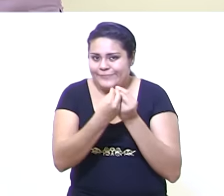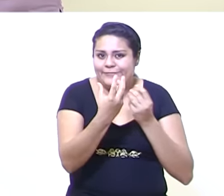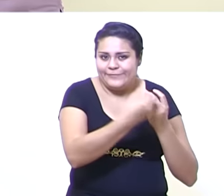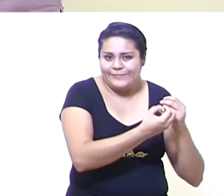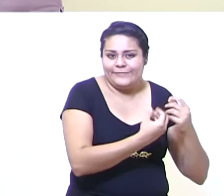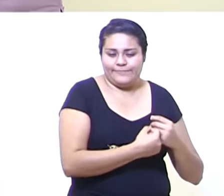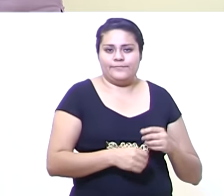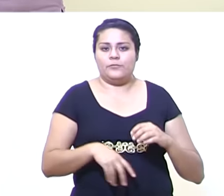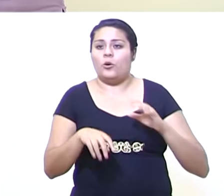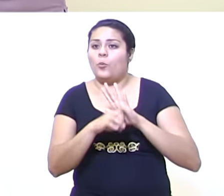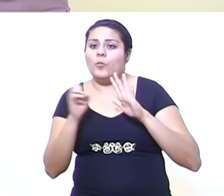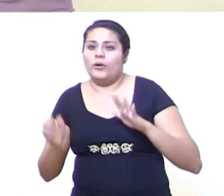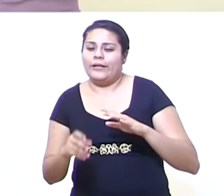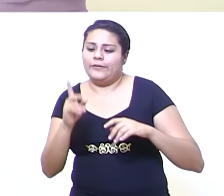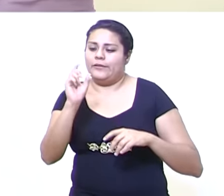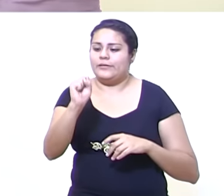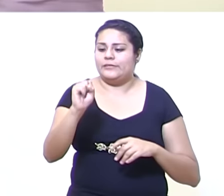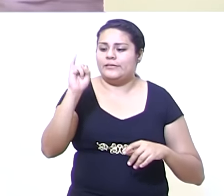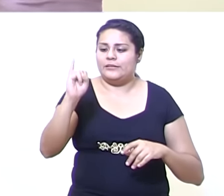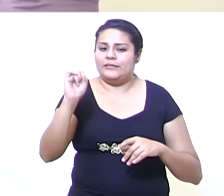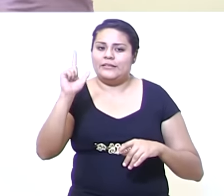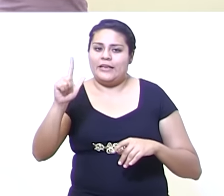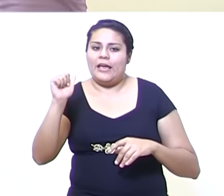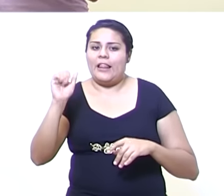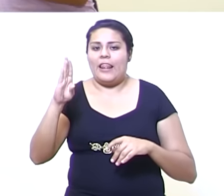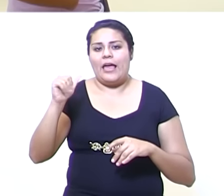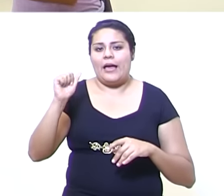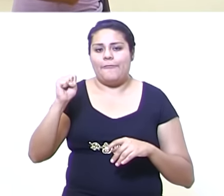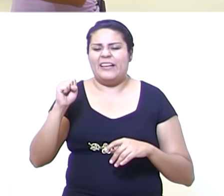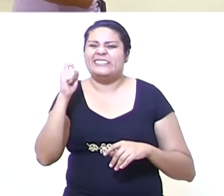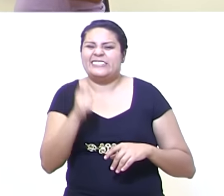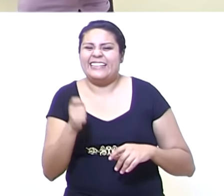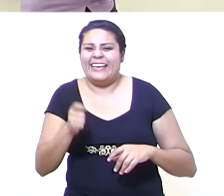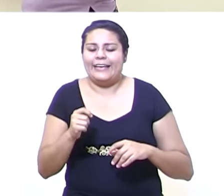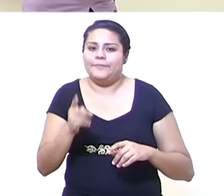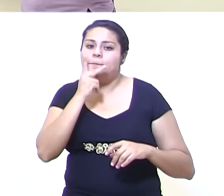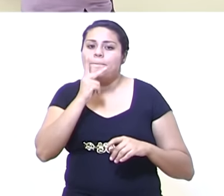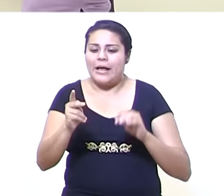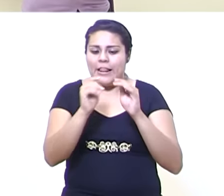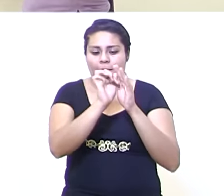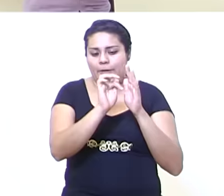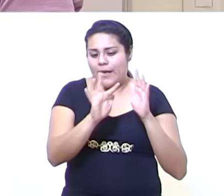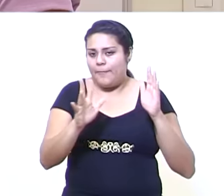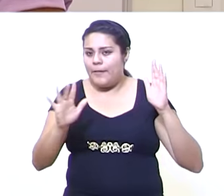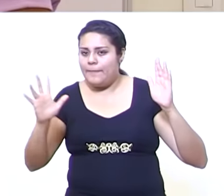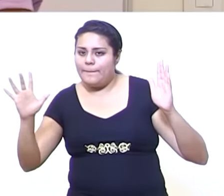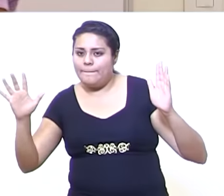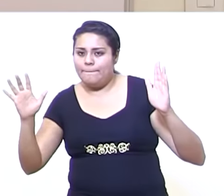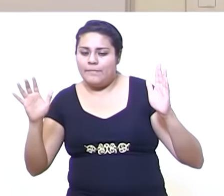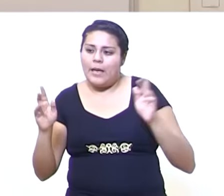corta. Esas tres tips podemos tener para la clasificación de las palabras.